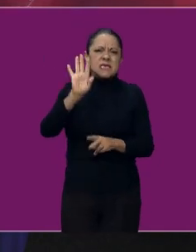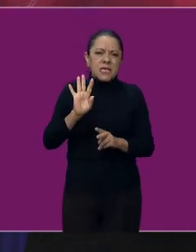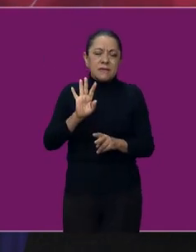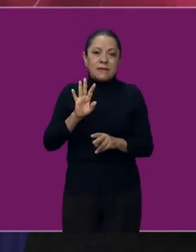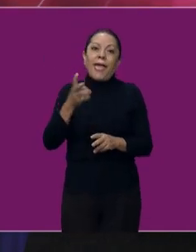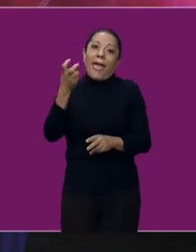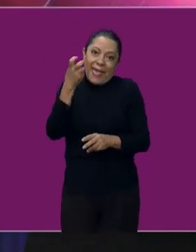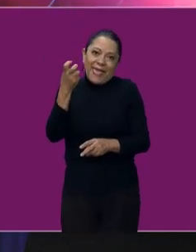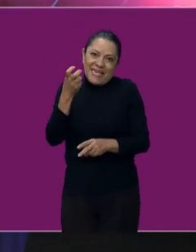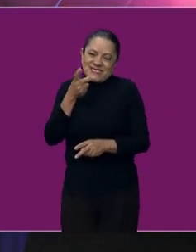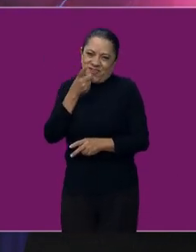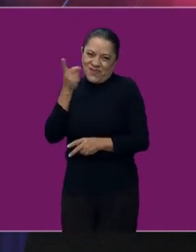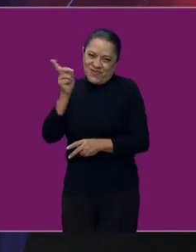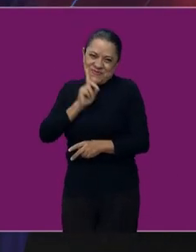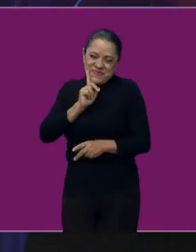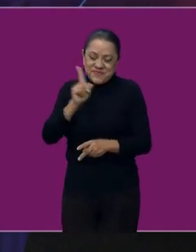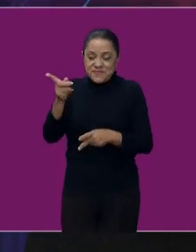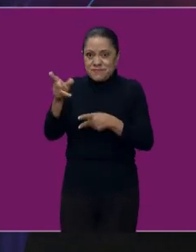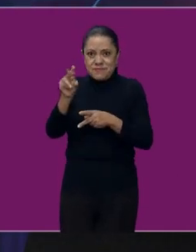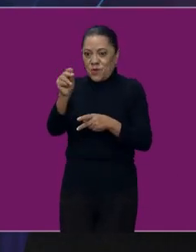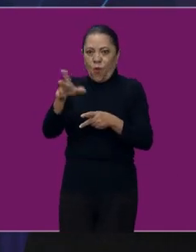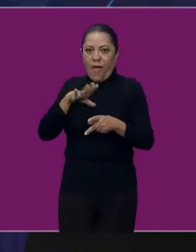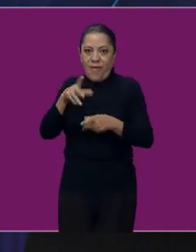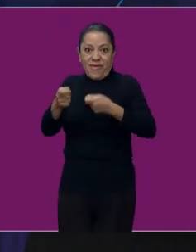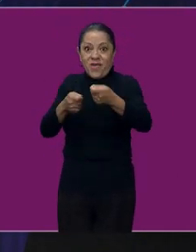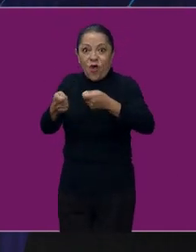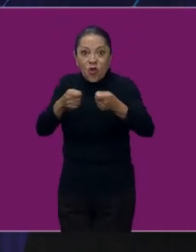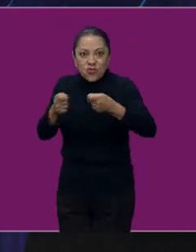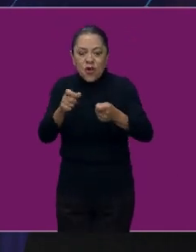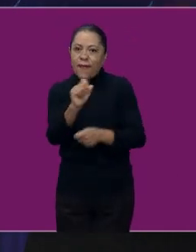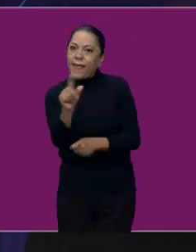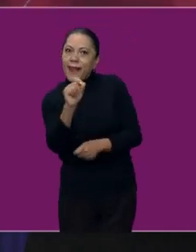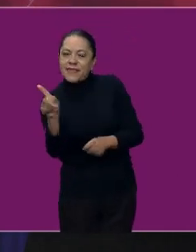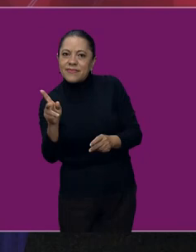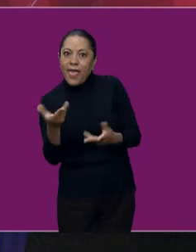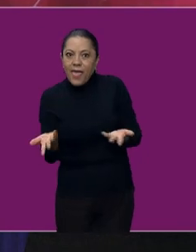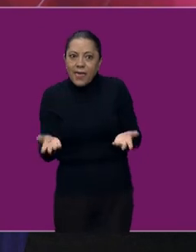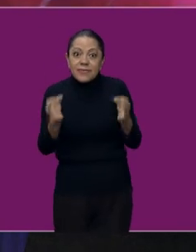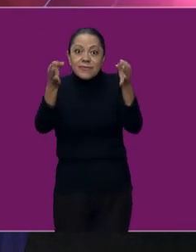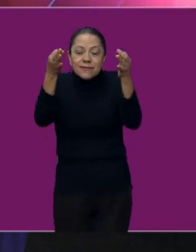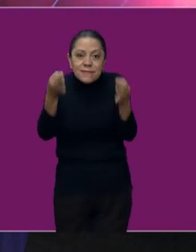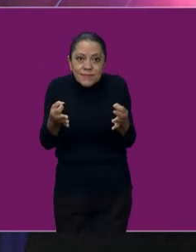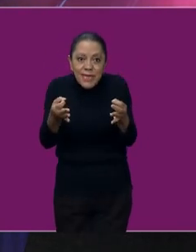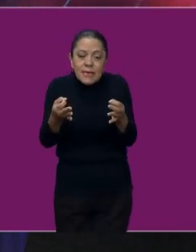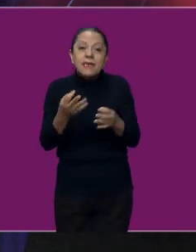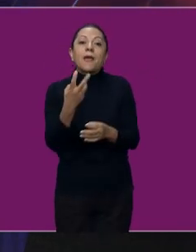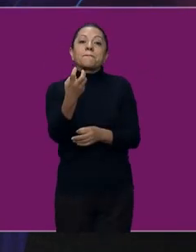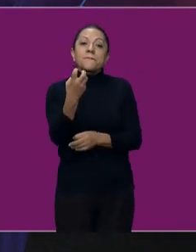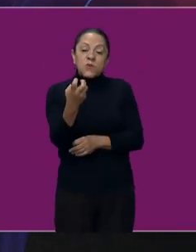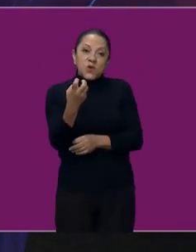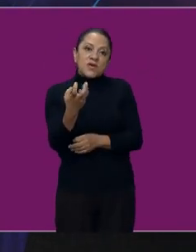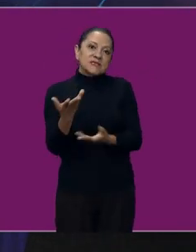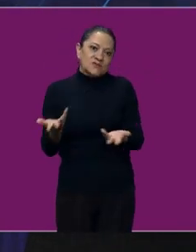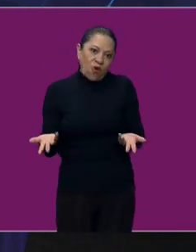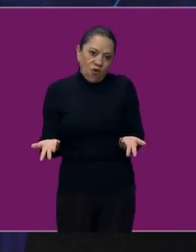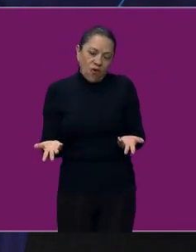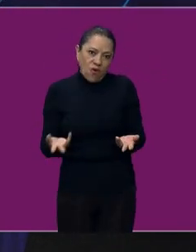sea hay un desconocimiento también desde que se va entonces la contratación entonces digo ay si están